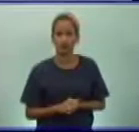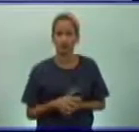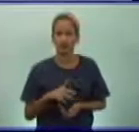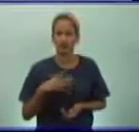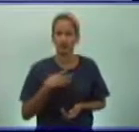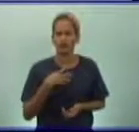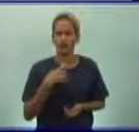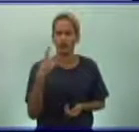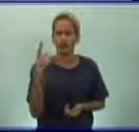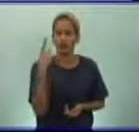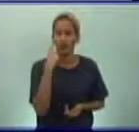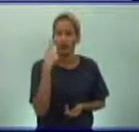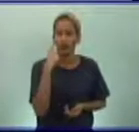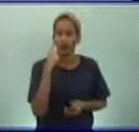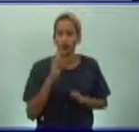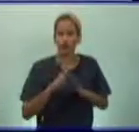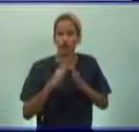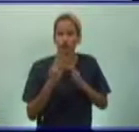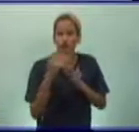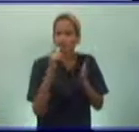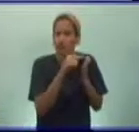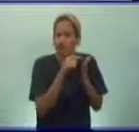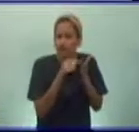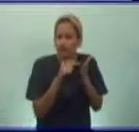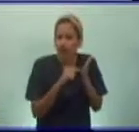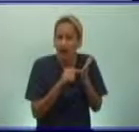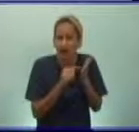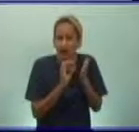¿Tuvieron en cuenta todos los detalles que vimos ahorita?